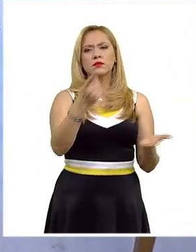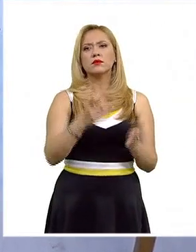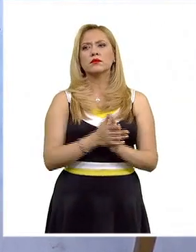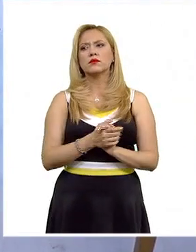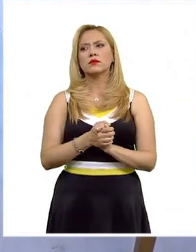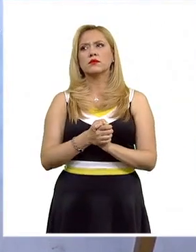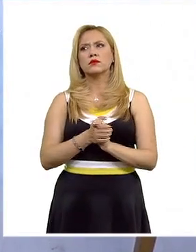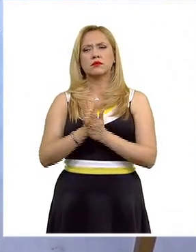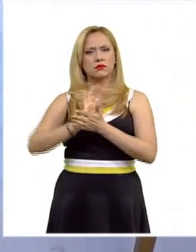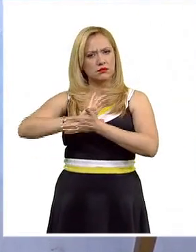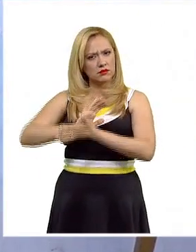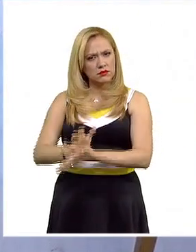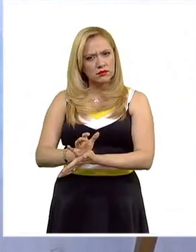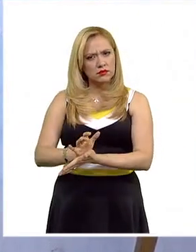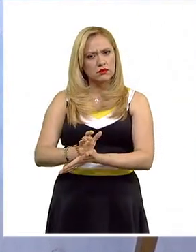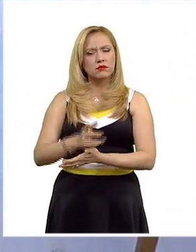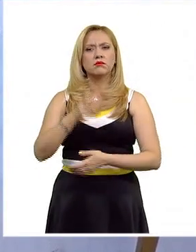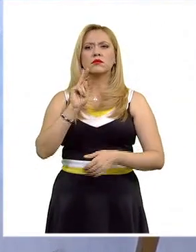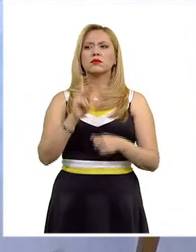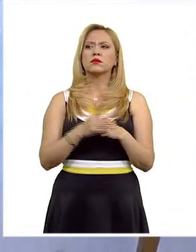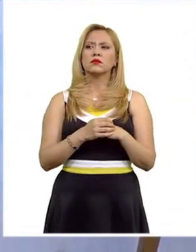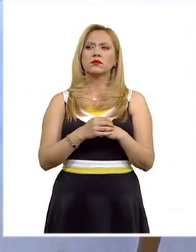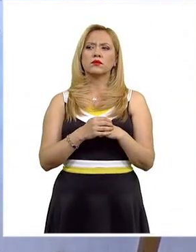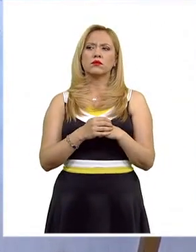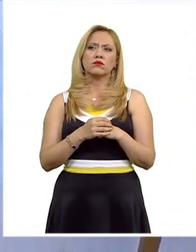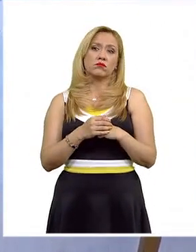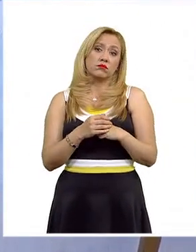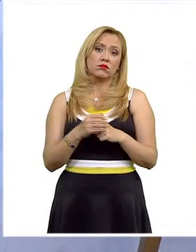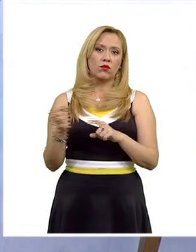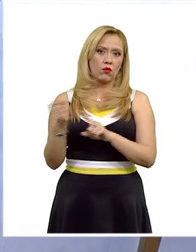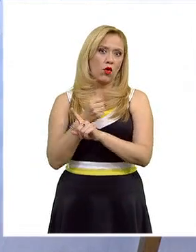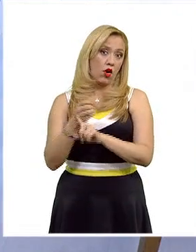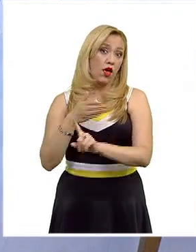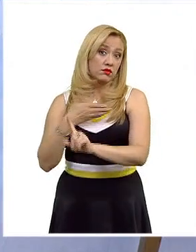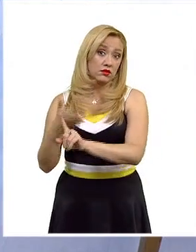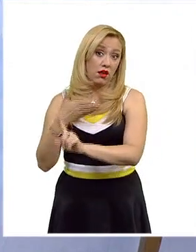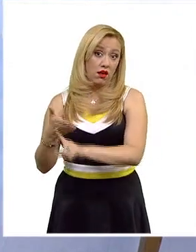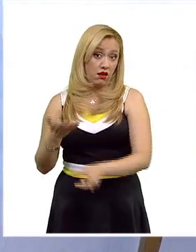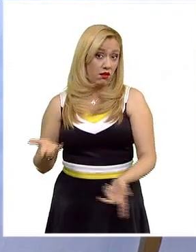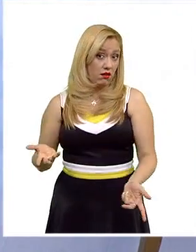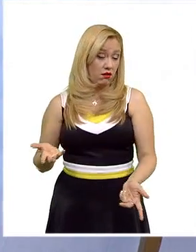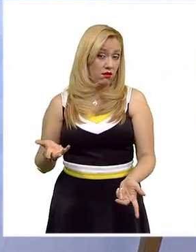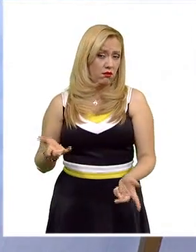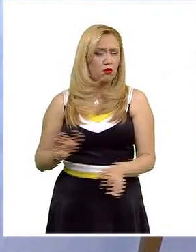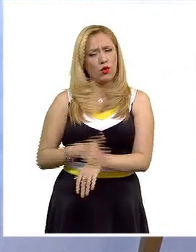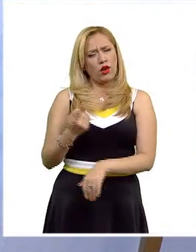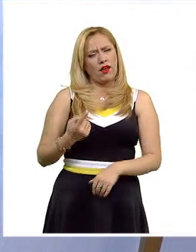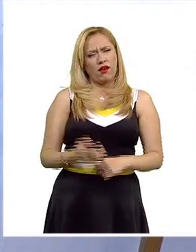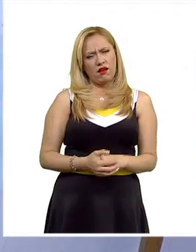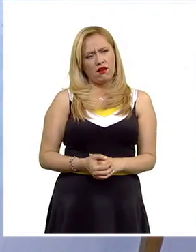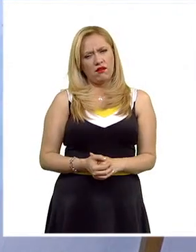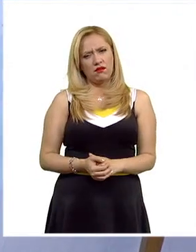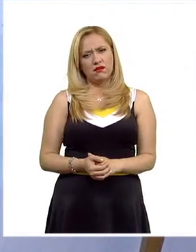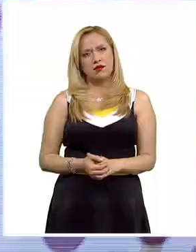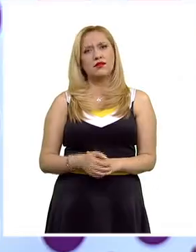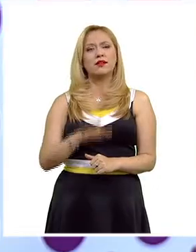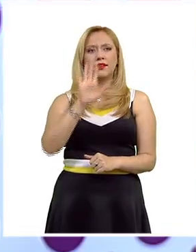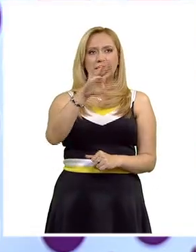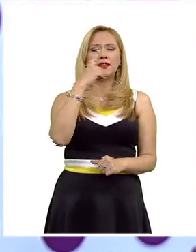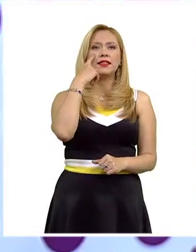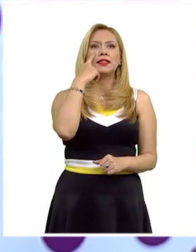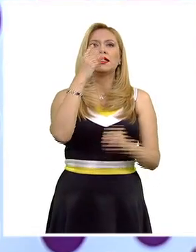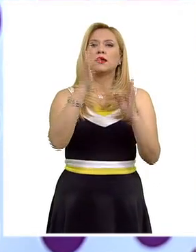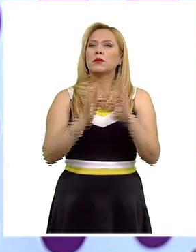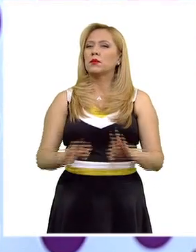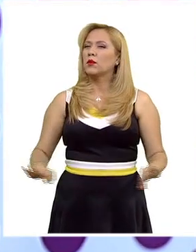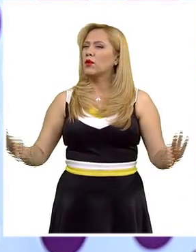forma de discriminación, pero bueno, también es considerada una forma de violencia de género. ¿Por qué es considerada así? A mí me parece que es importante